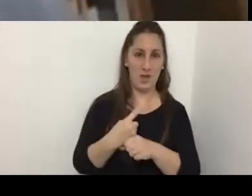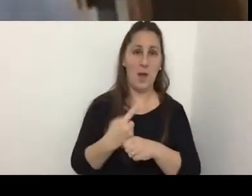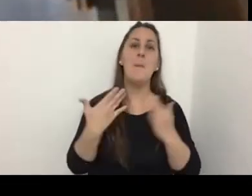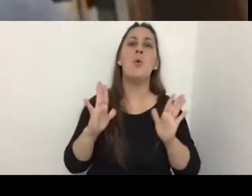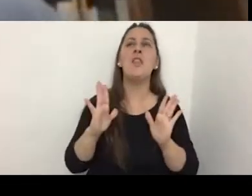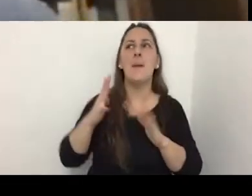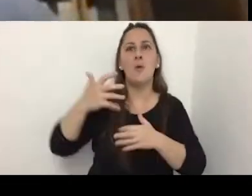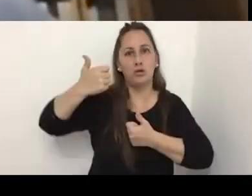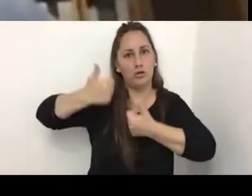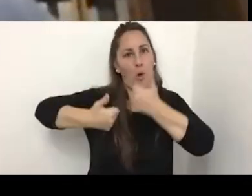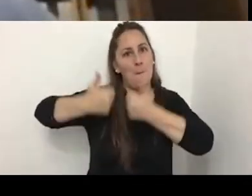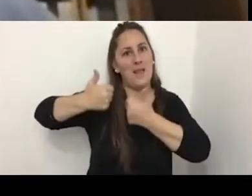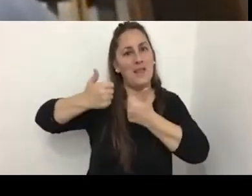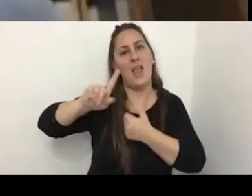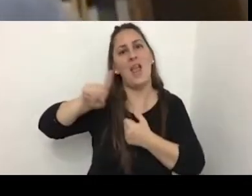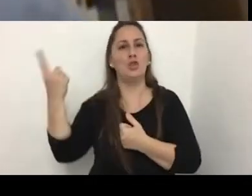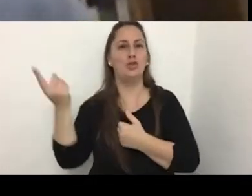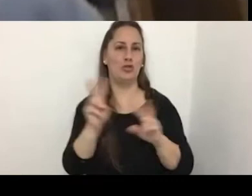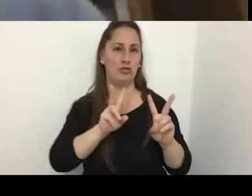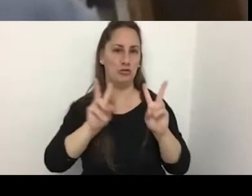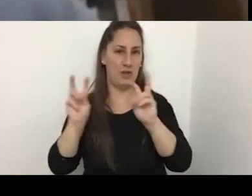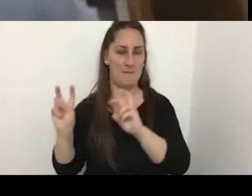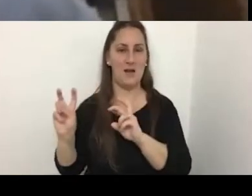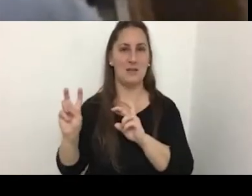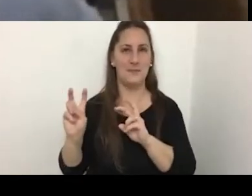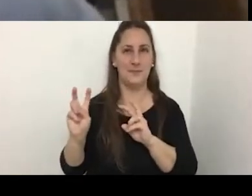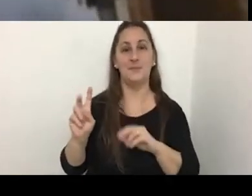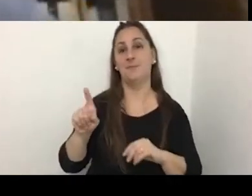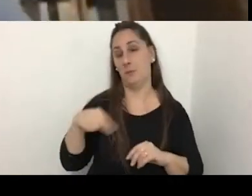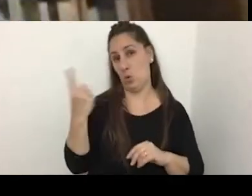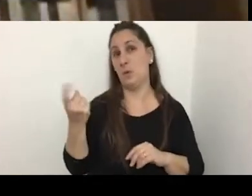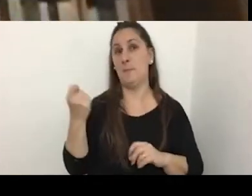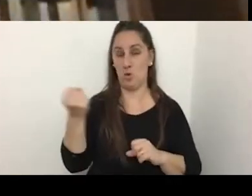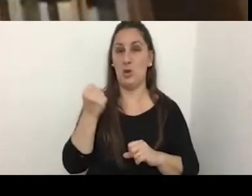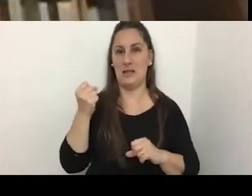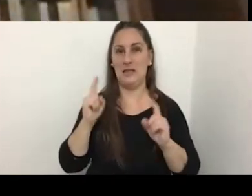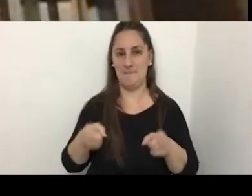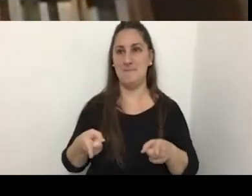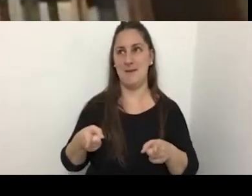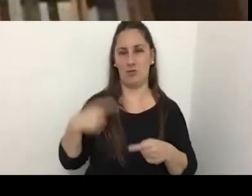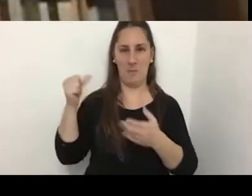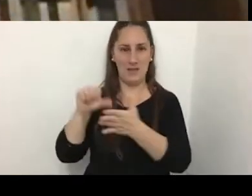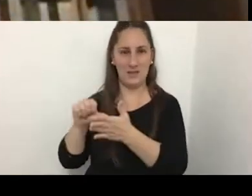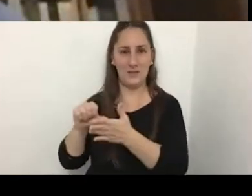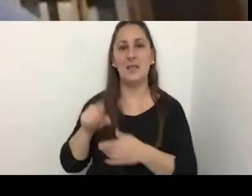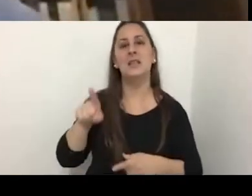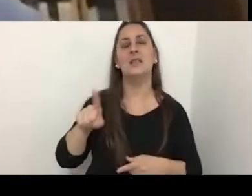competidores en otras cuestiones. Y el otro también juega. Entonces, este problema, a